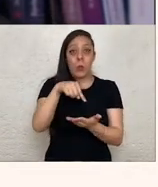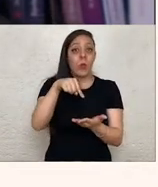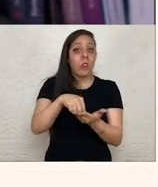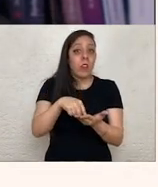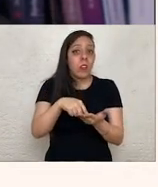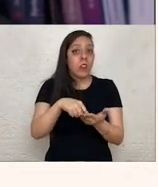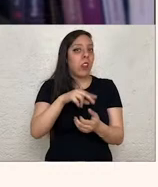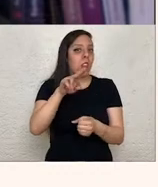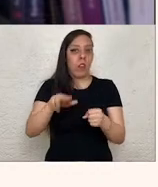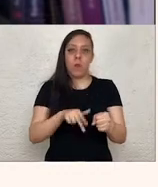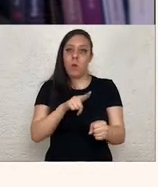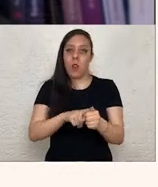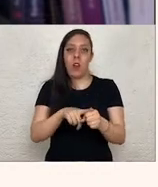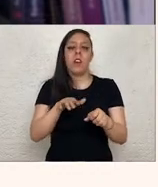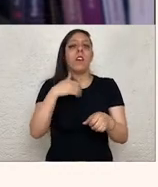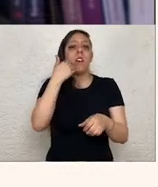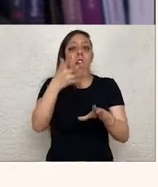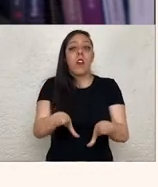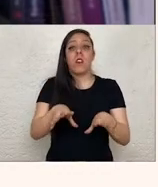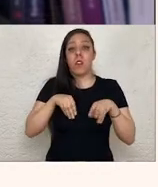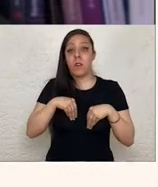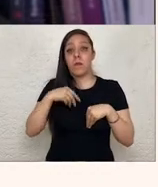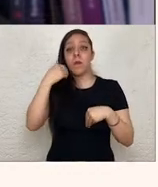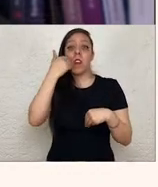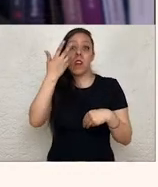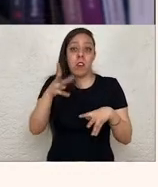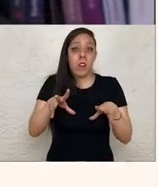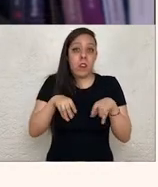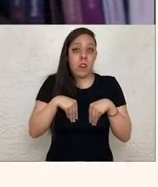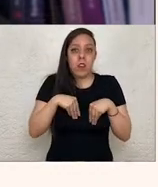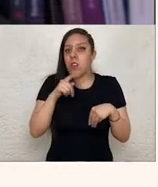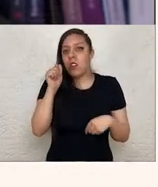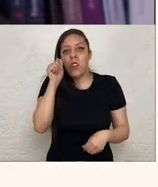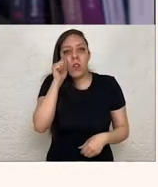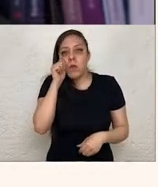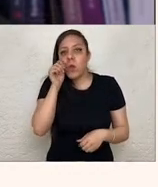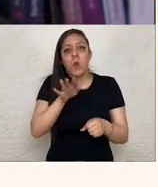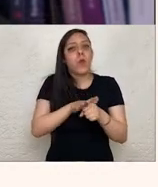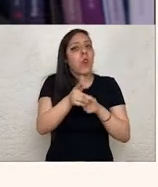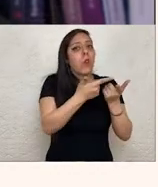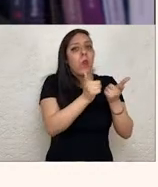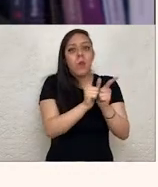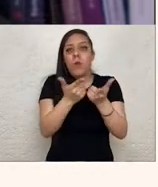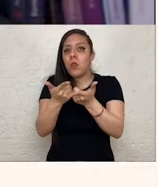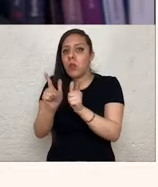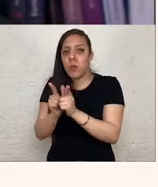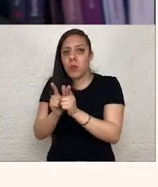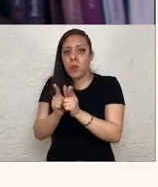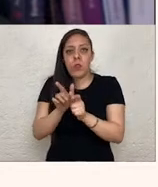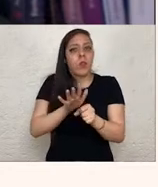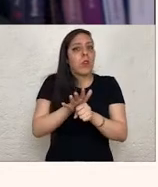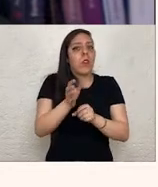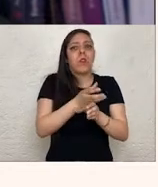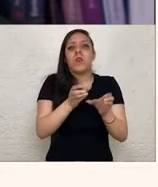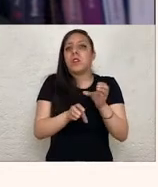nacionales que por más que se digan de un signo o de otro, lo que hacen